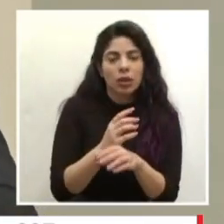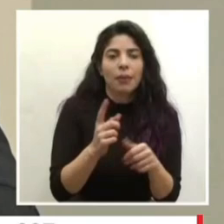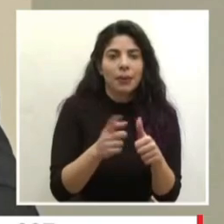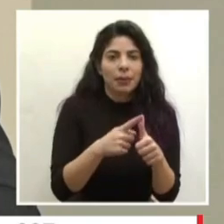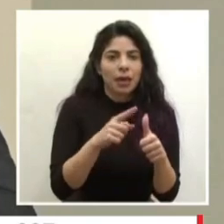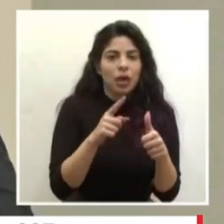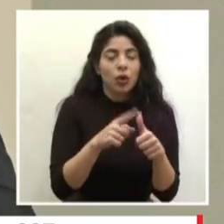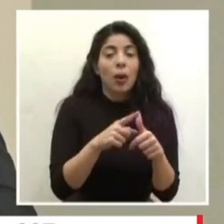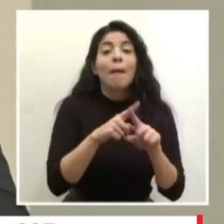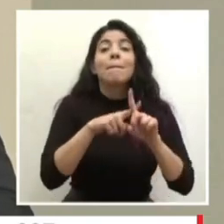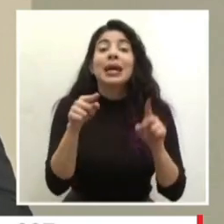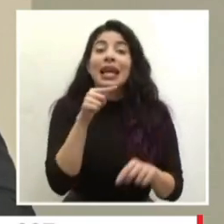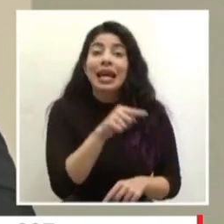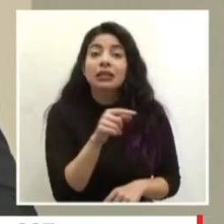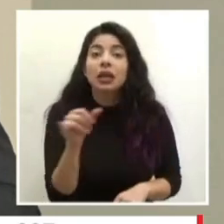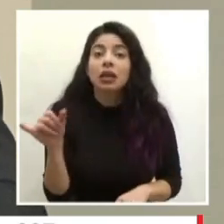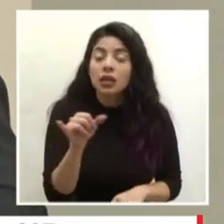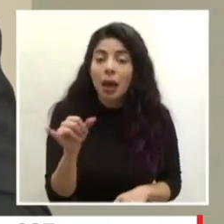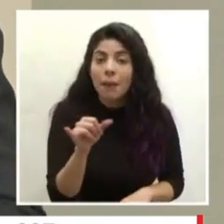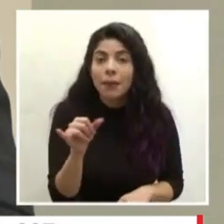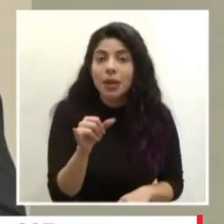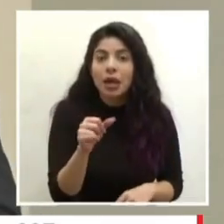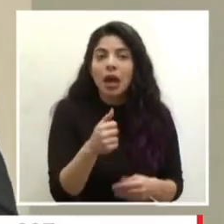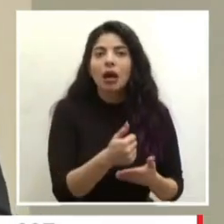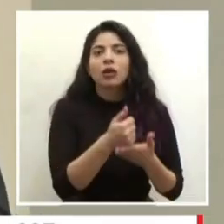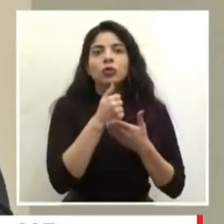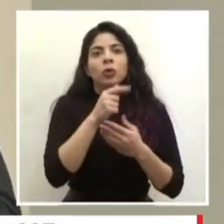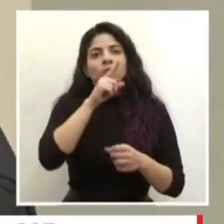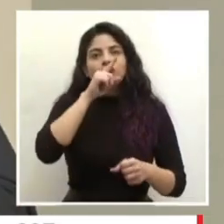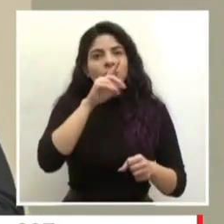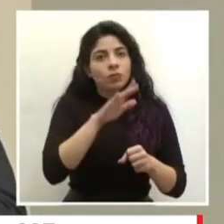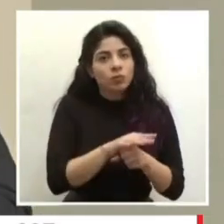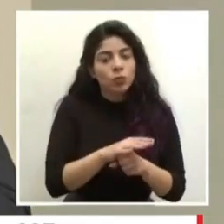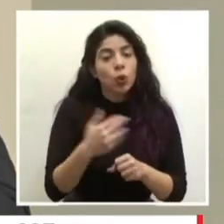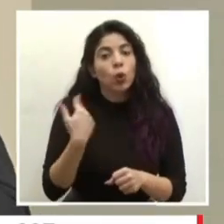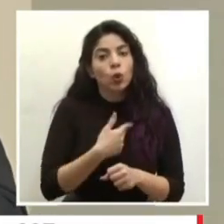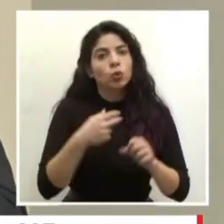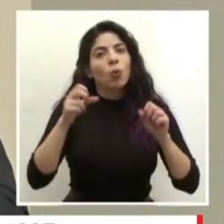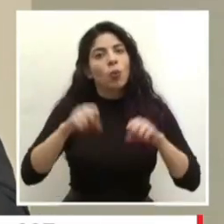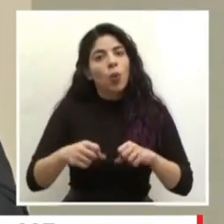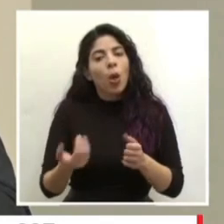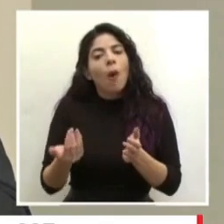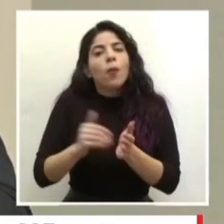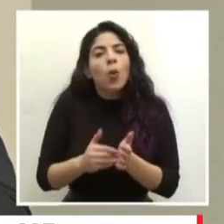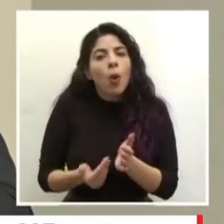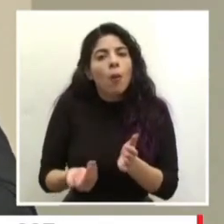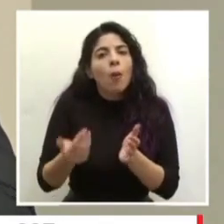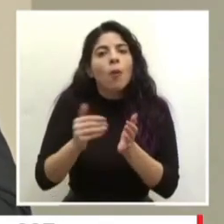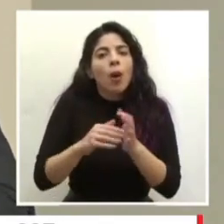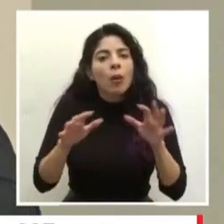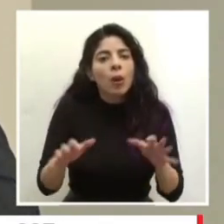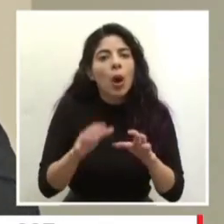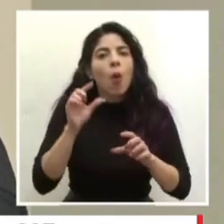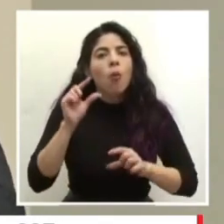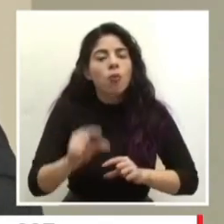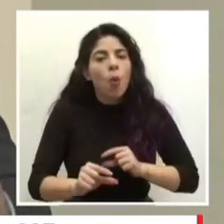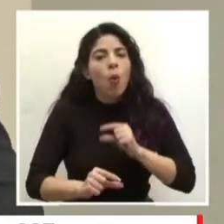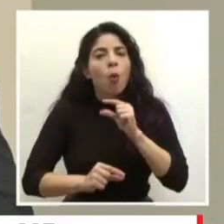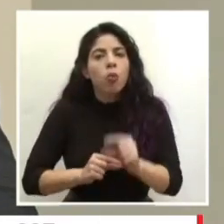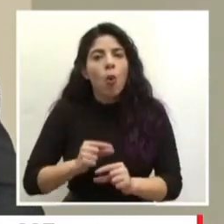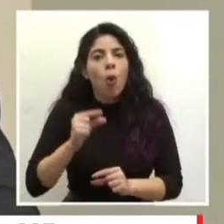instancia. Pero eso también va a garantizar que podamos ir retomando poco a poco una